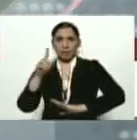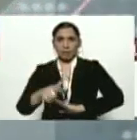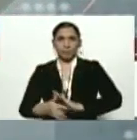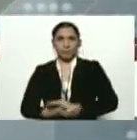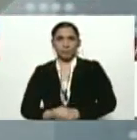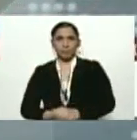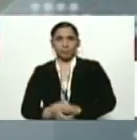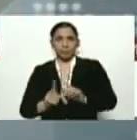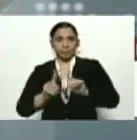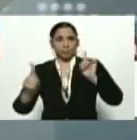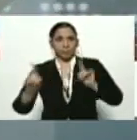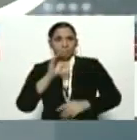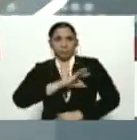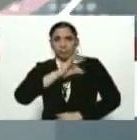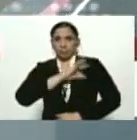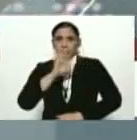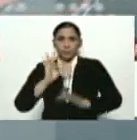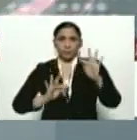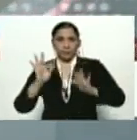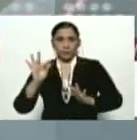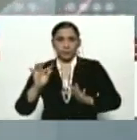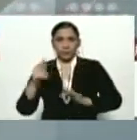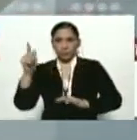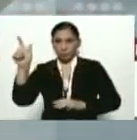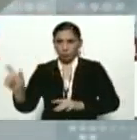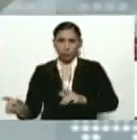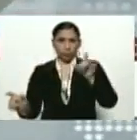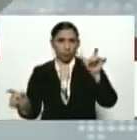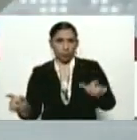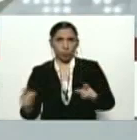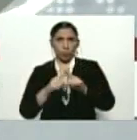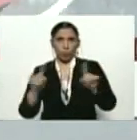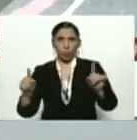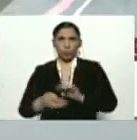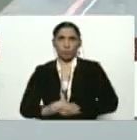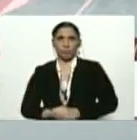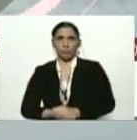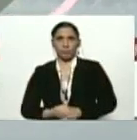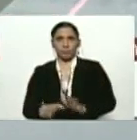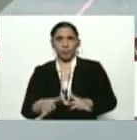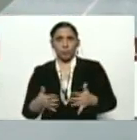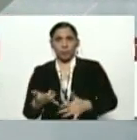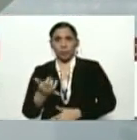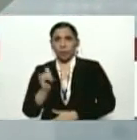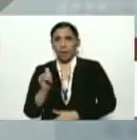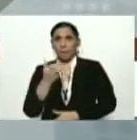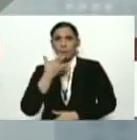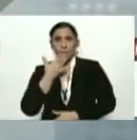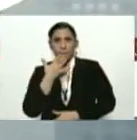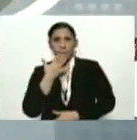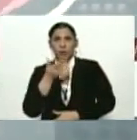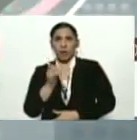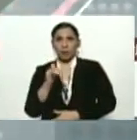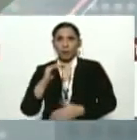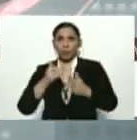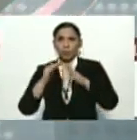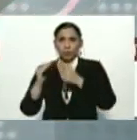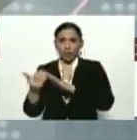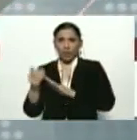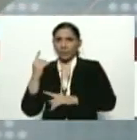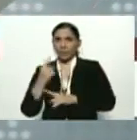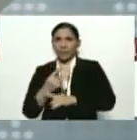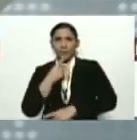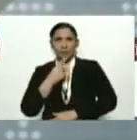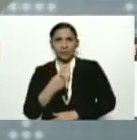el distanciamiento físico entre una persona y otra, porque cuando hay casos en una comunidad quiere decir que